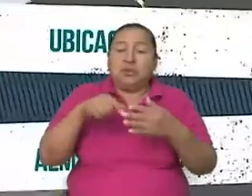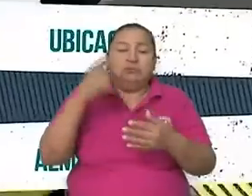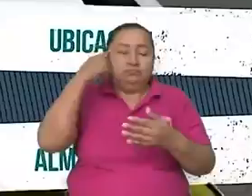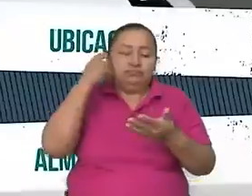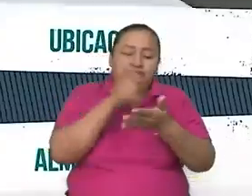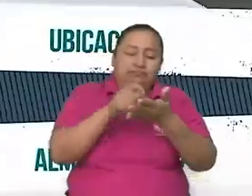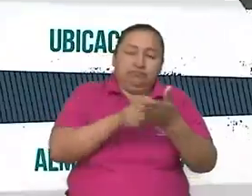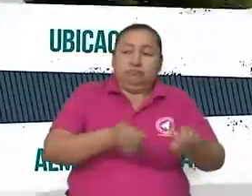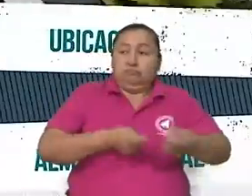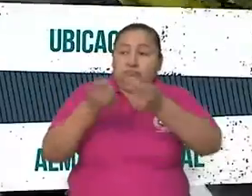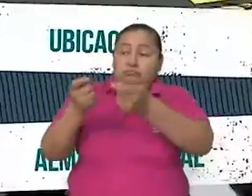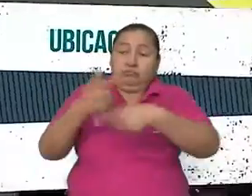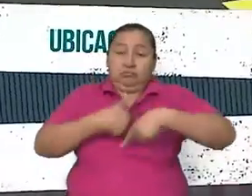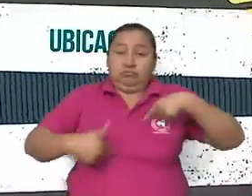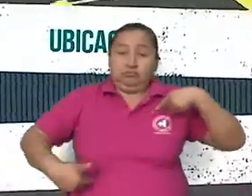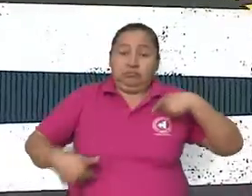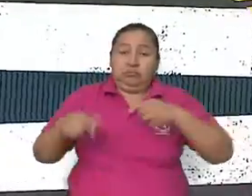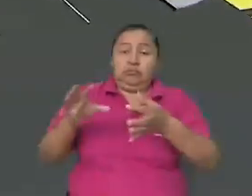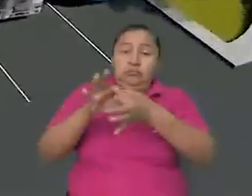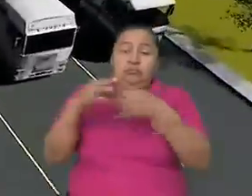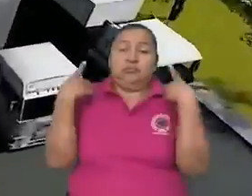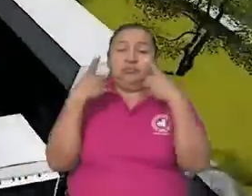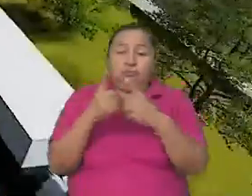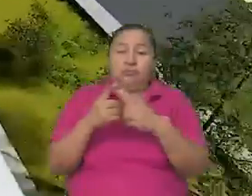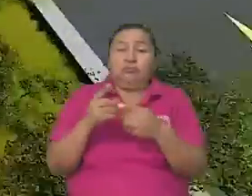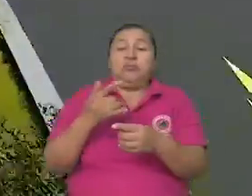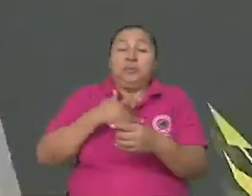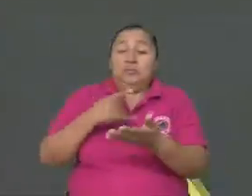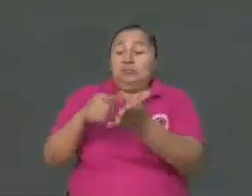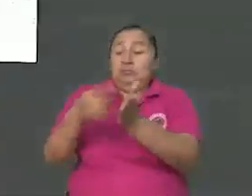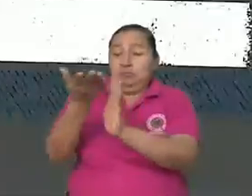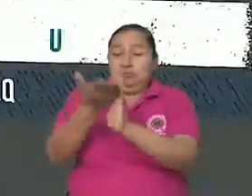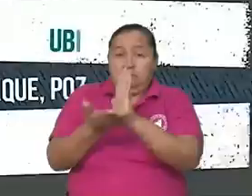al compañero presidente y a la junta directiva de que era necesario